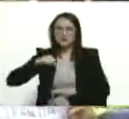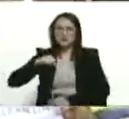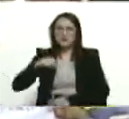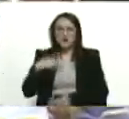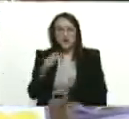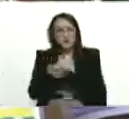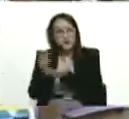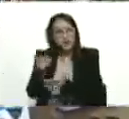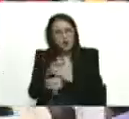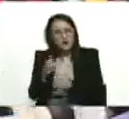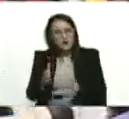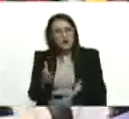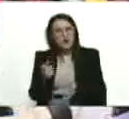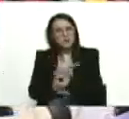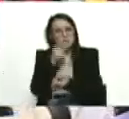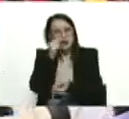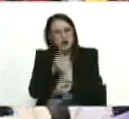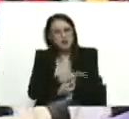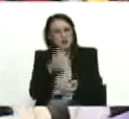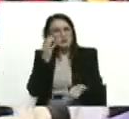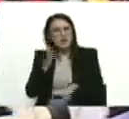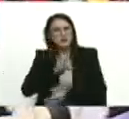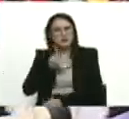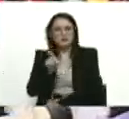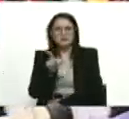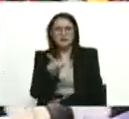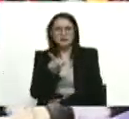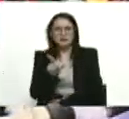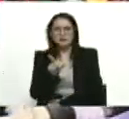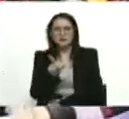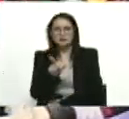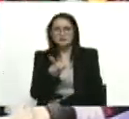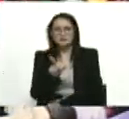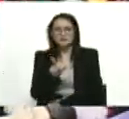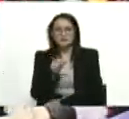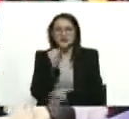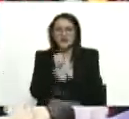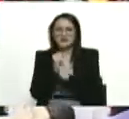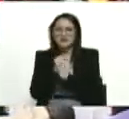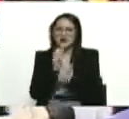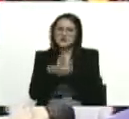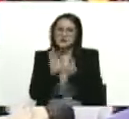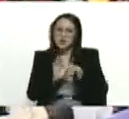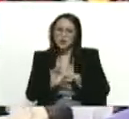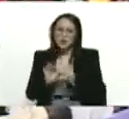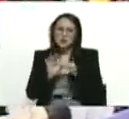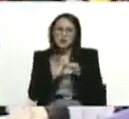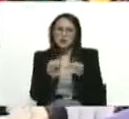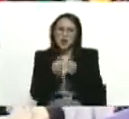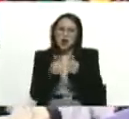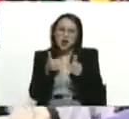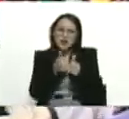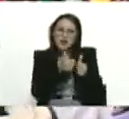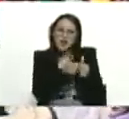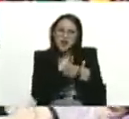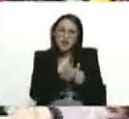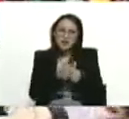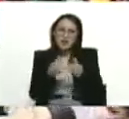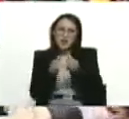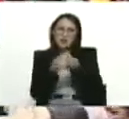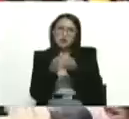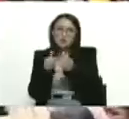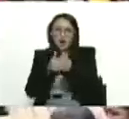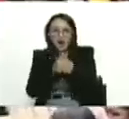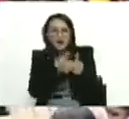gobernador, hermanos y hermanas del Partido Socialista Unido de Venezuela, trabajar siempre unidos con los aliados, los partidos